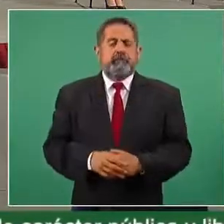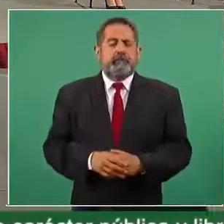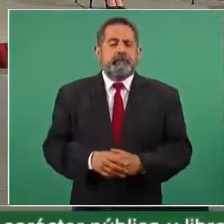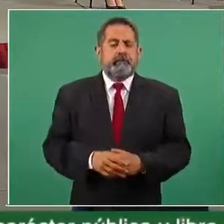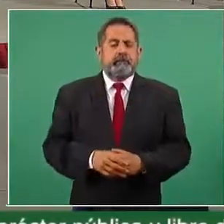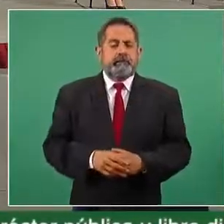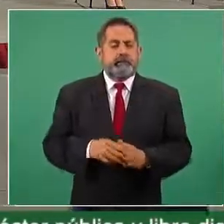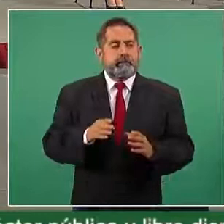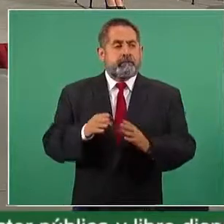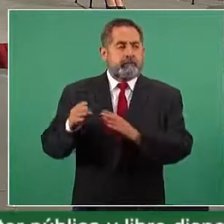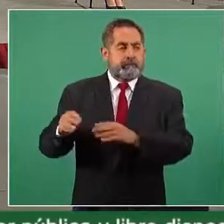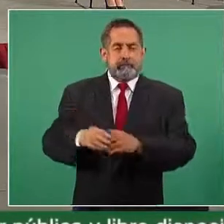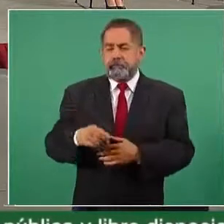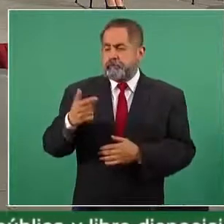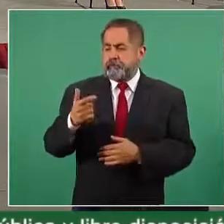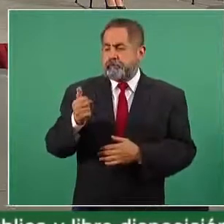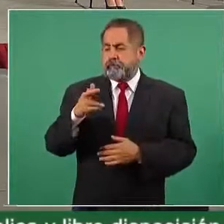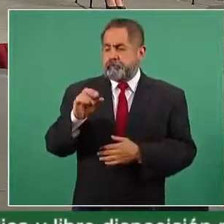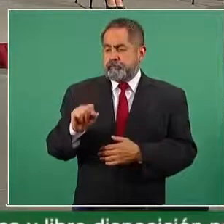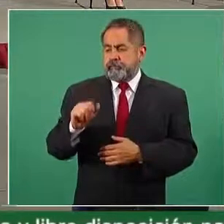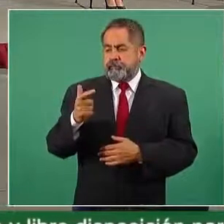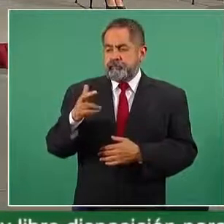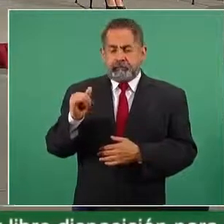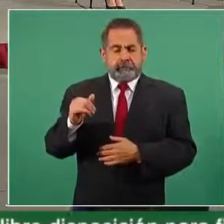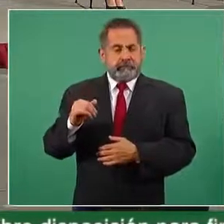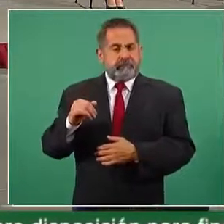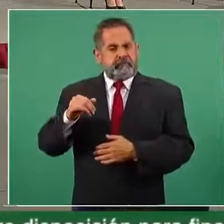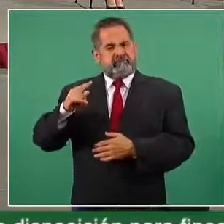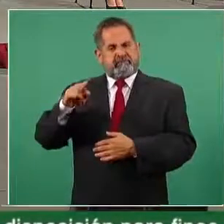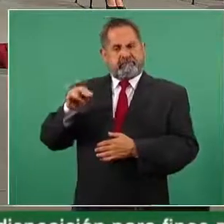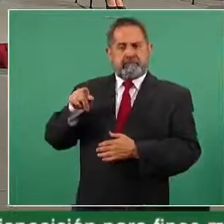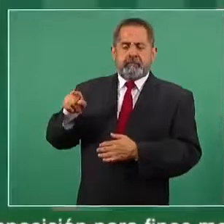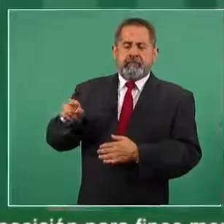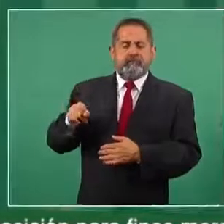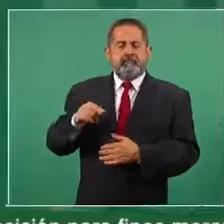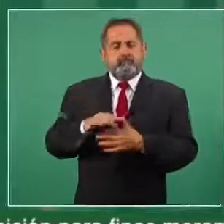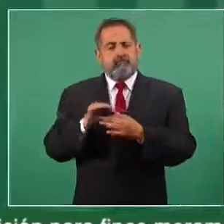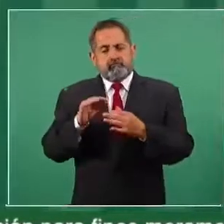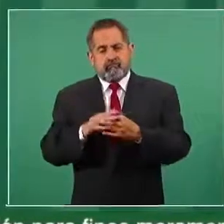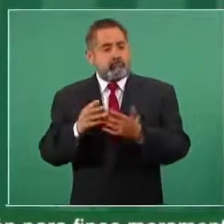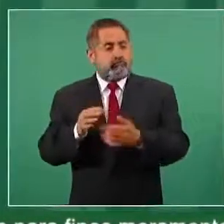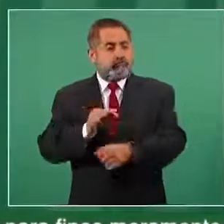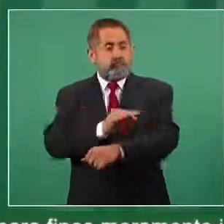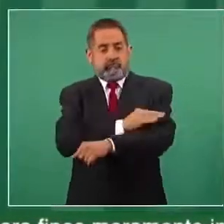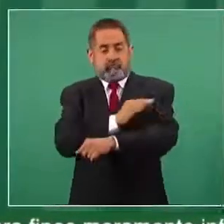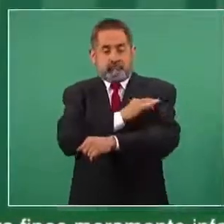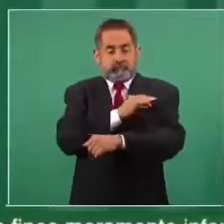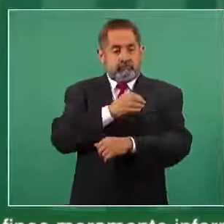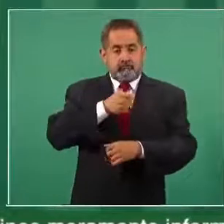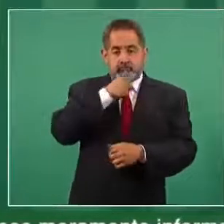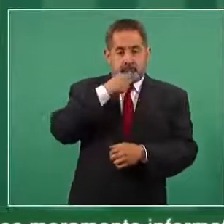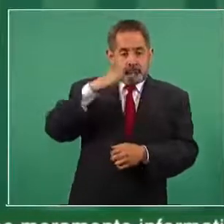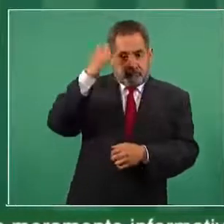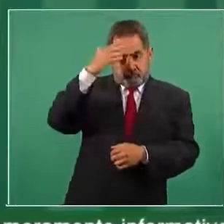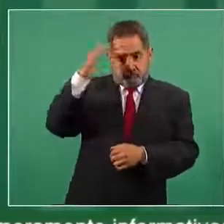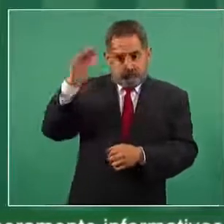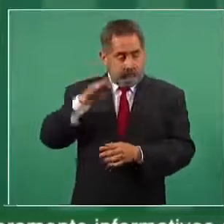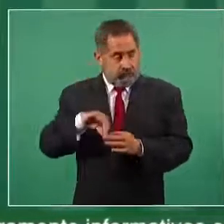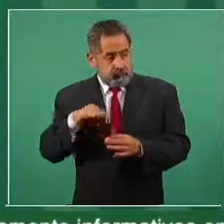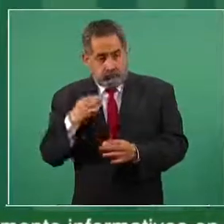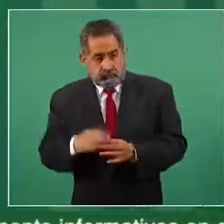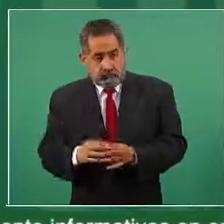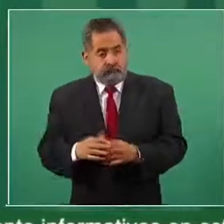El maestro Gabriel García nos dirá si cumplimos con la vacunación de los adultos mayores y, de ser